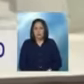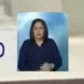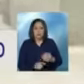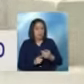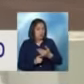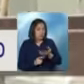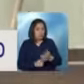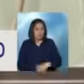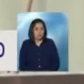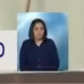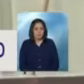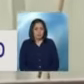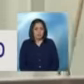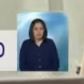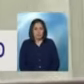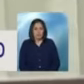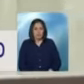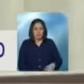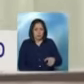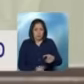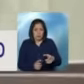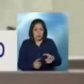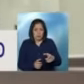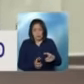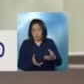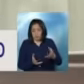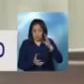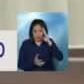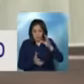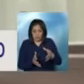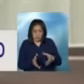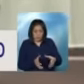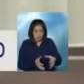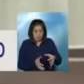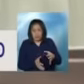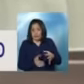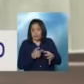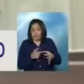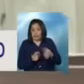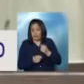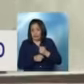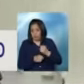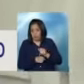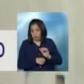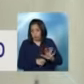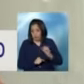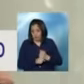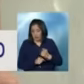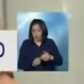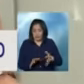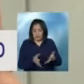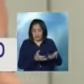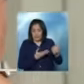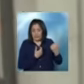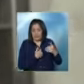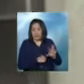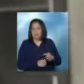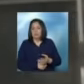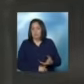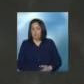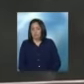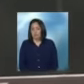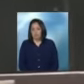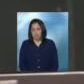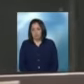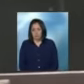que los efectivos de UDEX van a hacer los trabajos respectivos para retirar este explosivo.